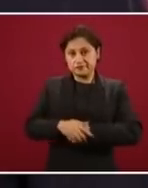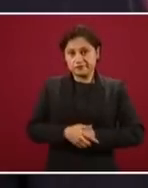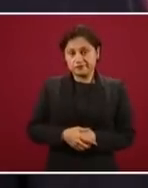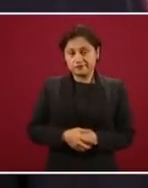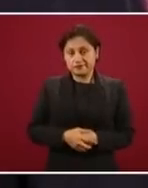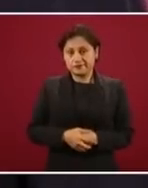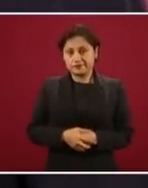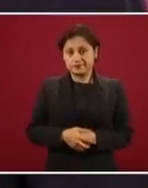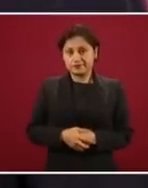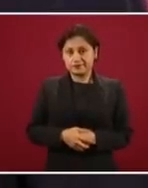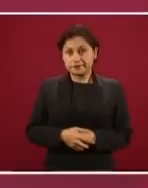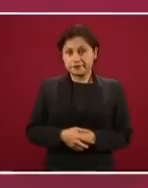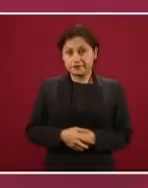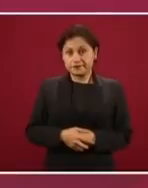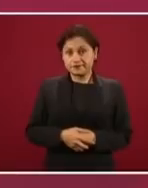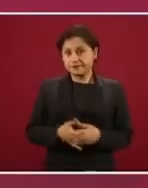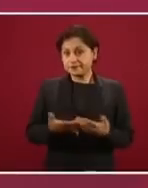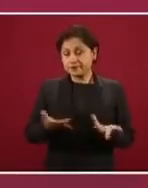nosotros